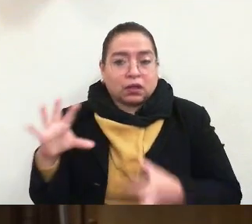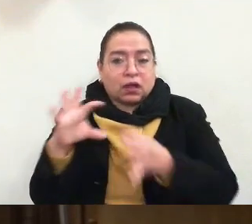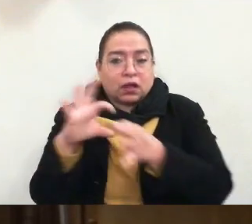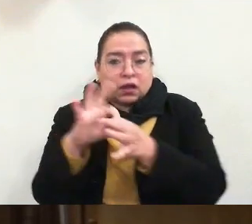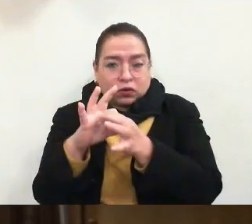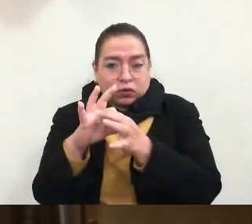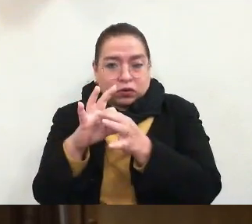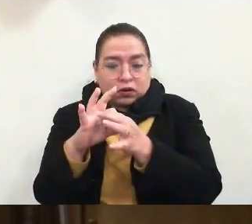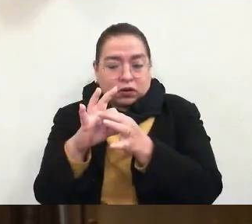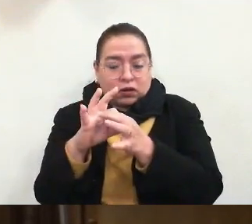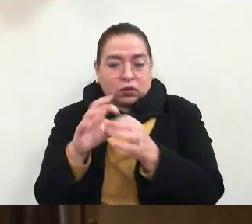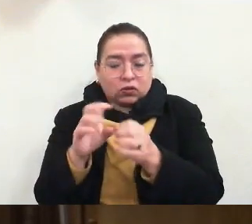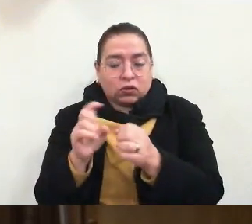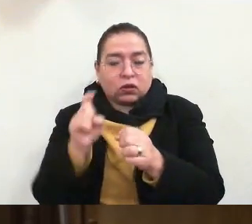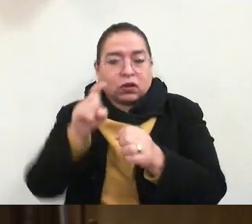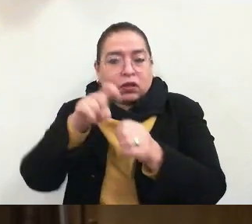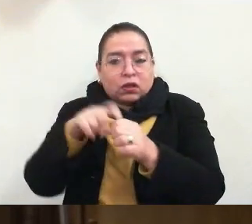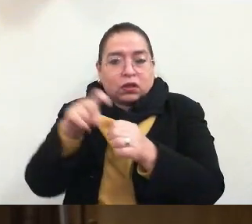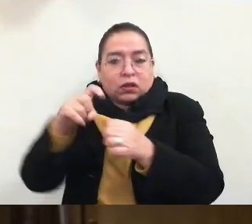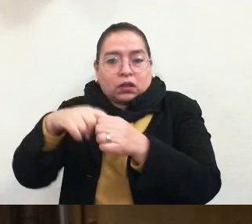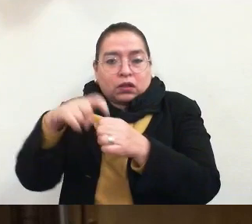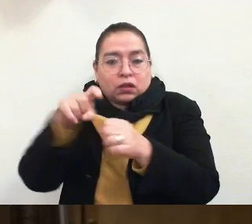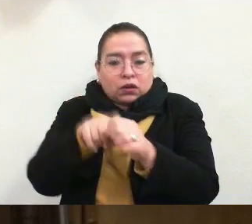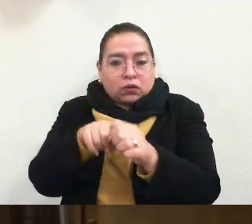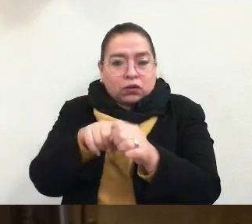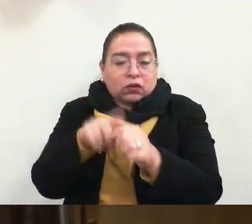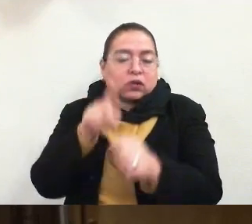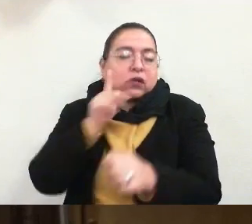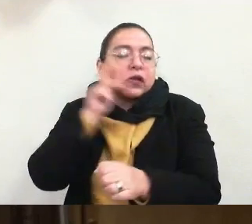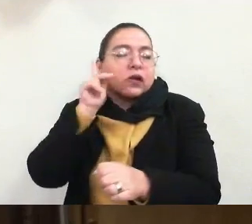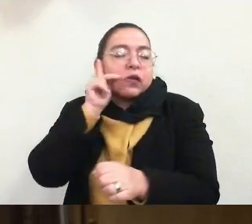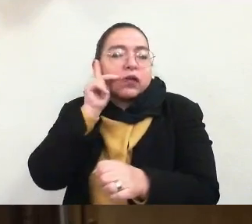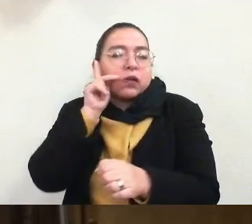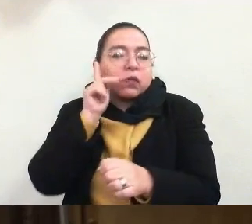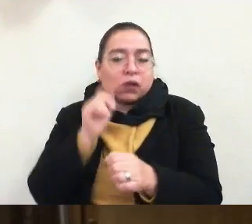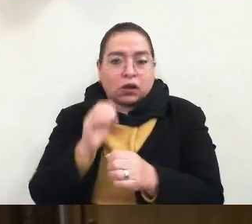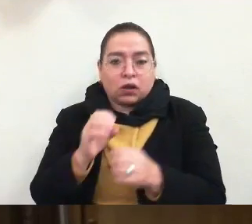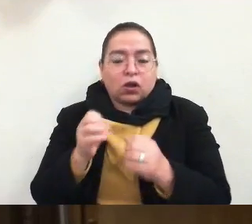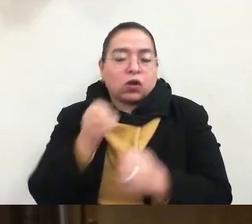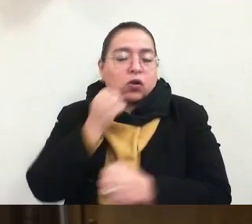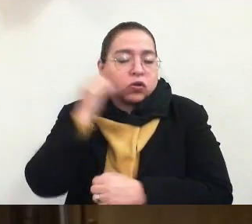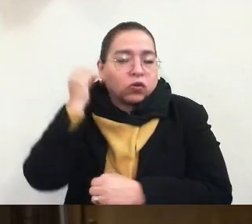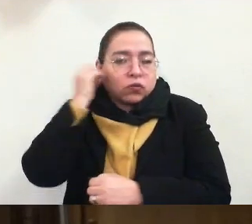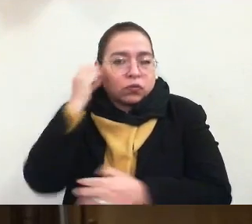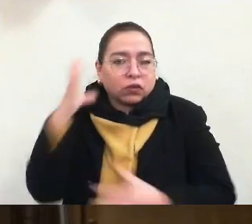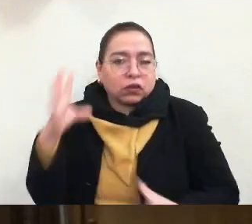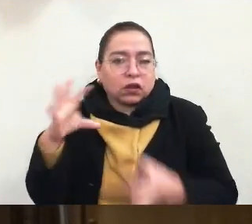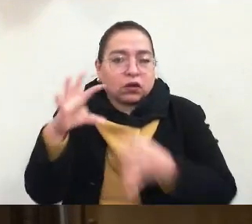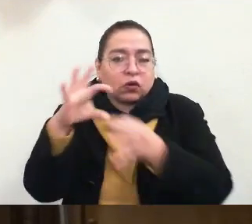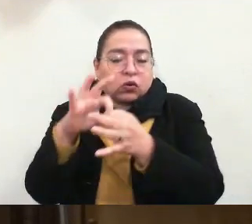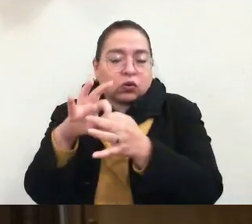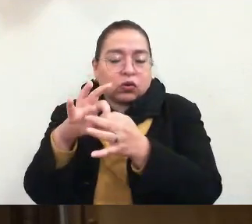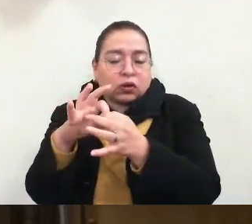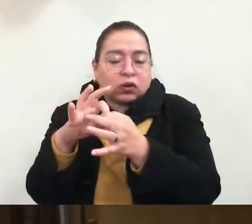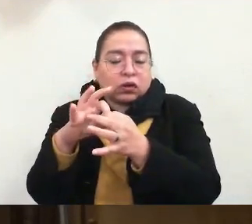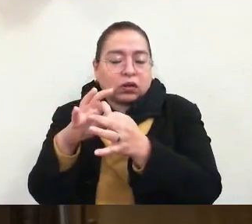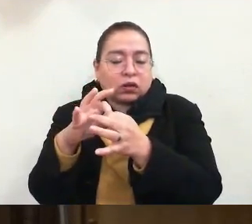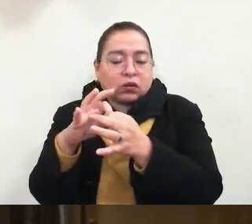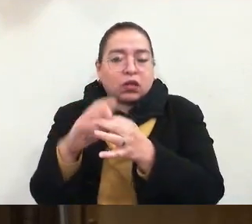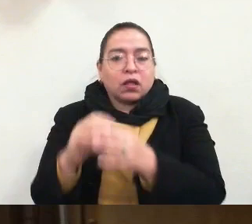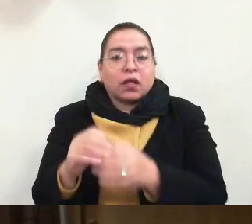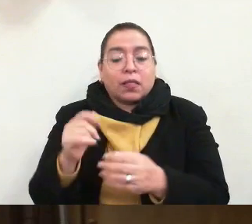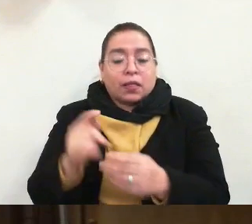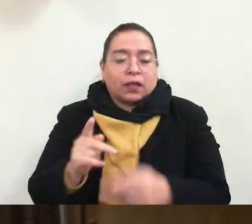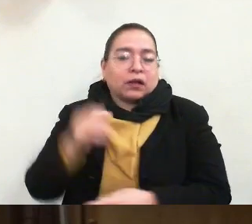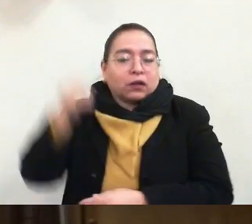los sacerdotes que están en comunión con su obispo y con el Papa. El que no tiene sentido